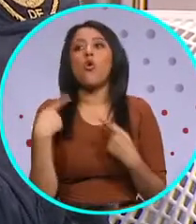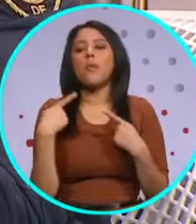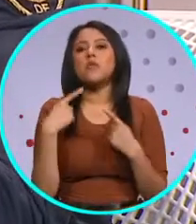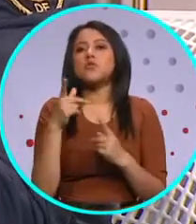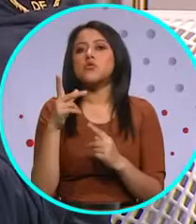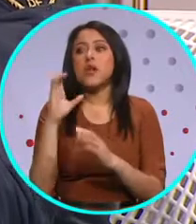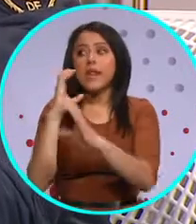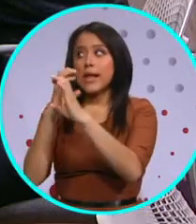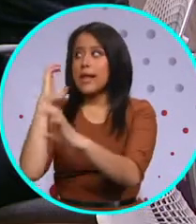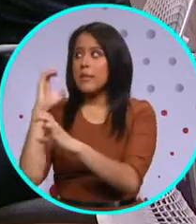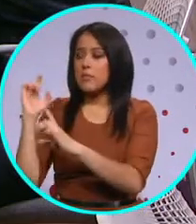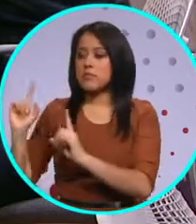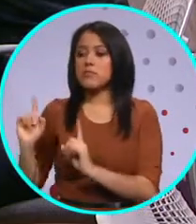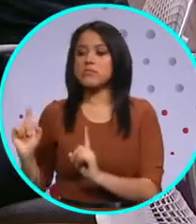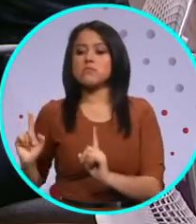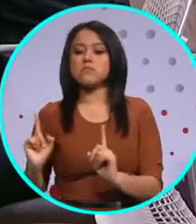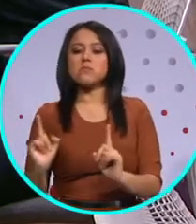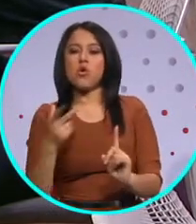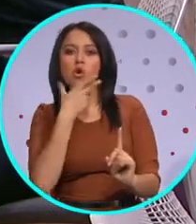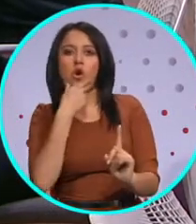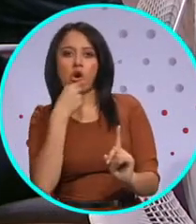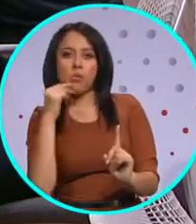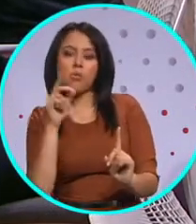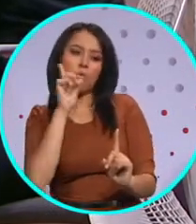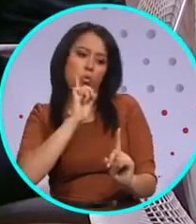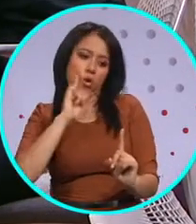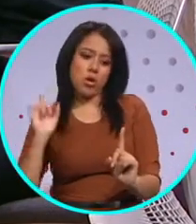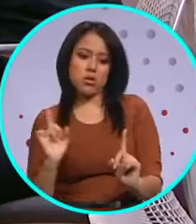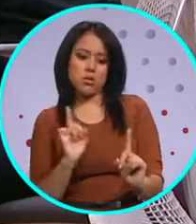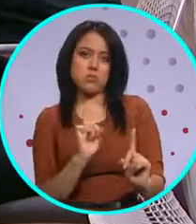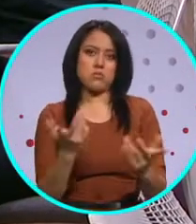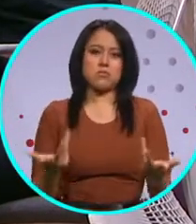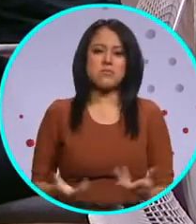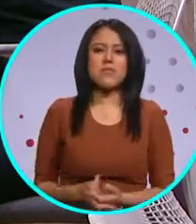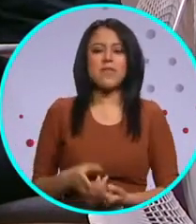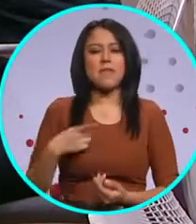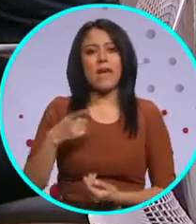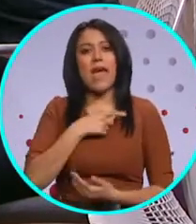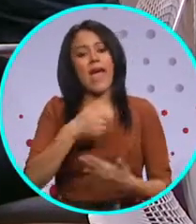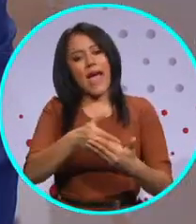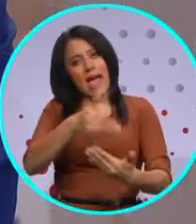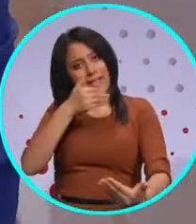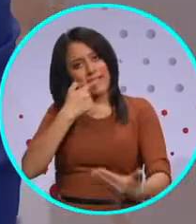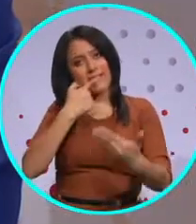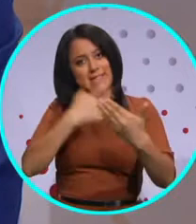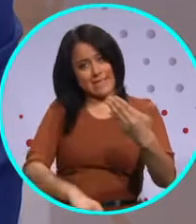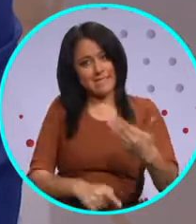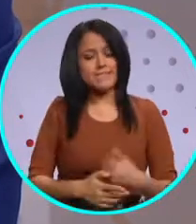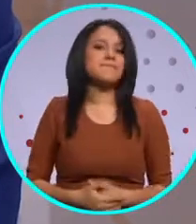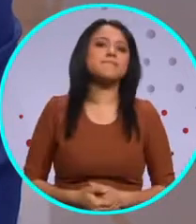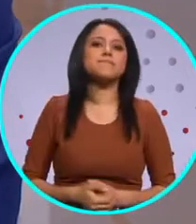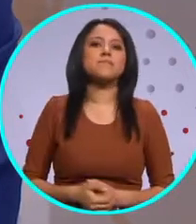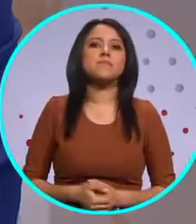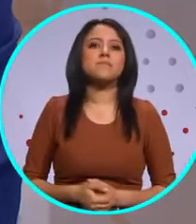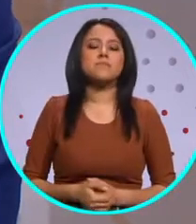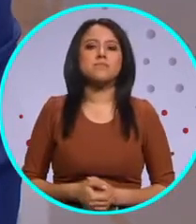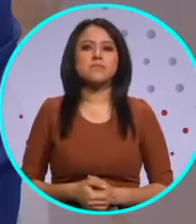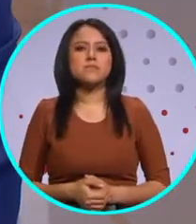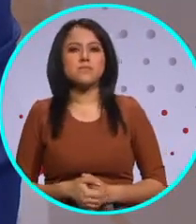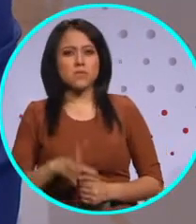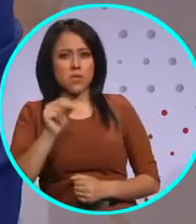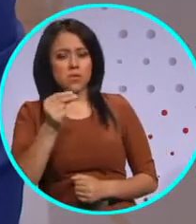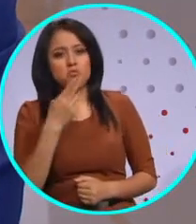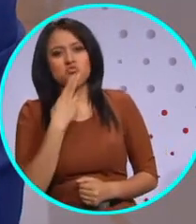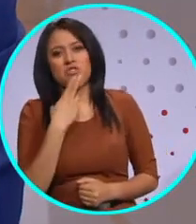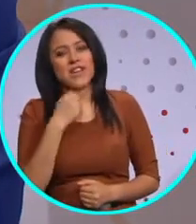es el momento de conectarnos con la policía antes de que se ve una situación del que además no estás pidiendo fuera del uso